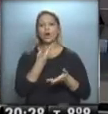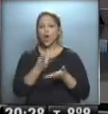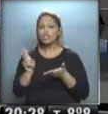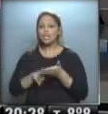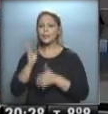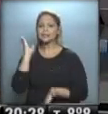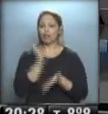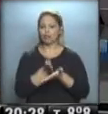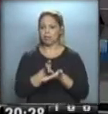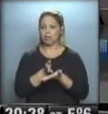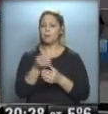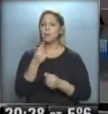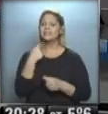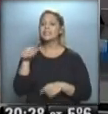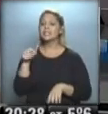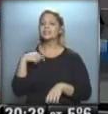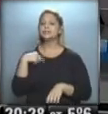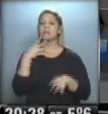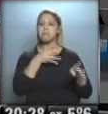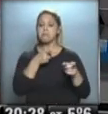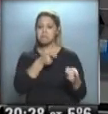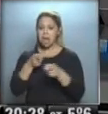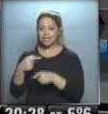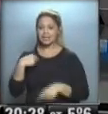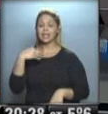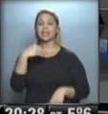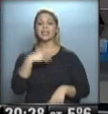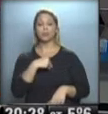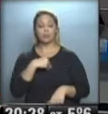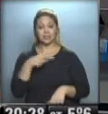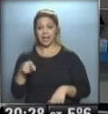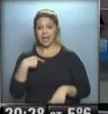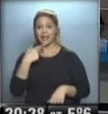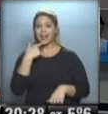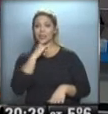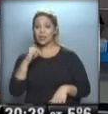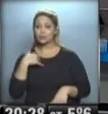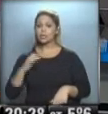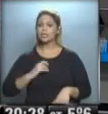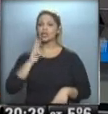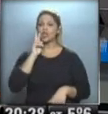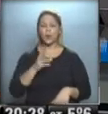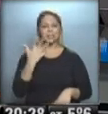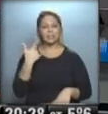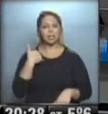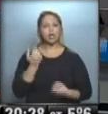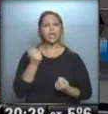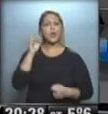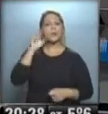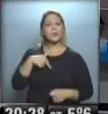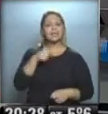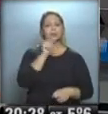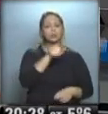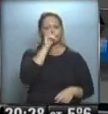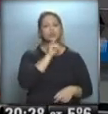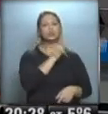fue condenado. Se trata de la masacre de Pompeya. Fernando Carrera viene denunciando desde el año 2005 haber sido víctima de un complot policial para